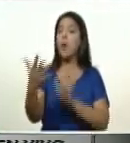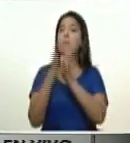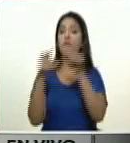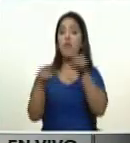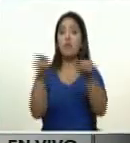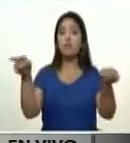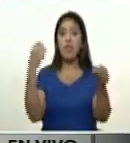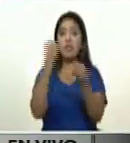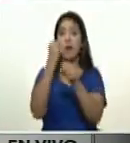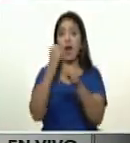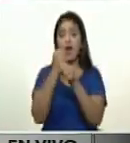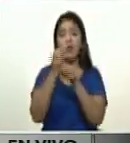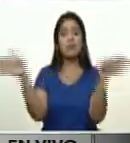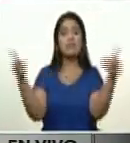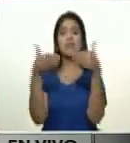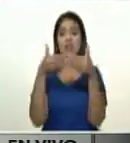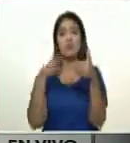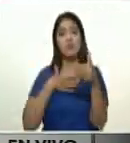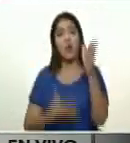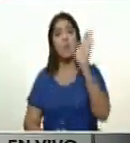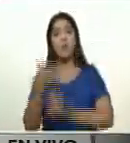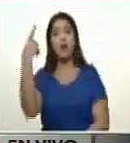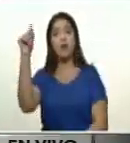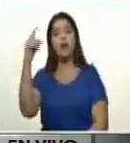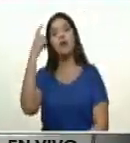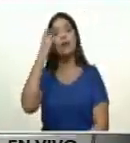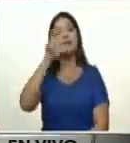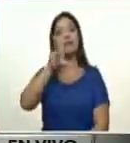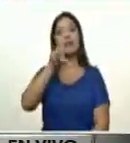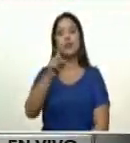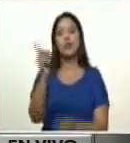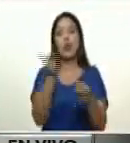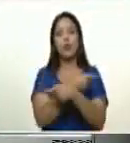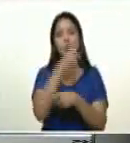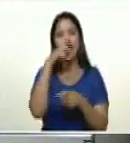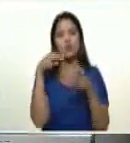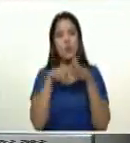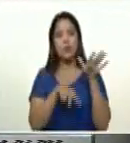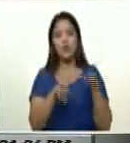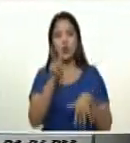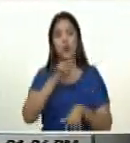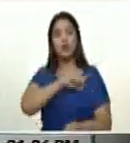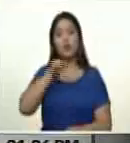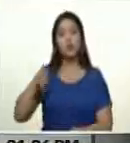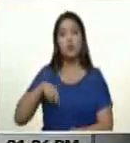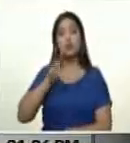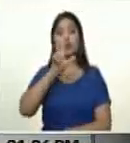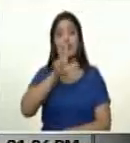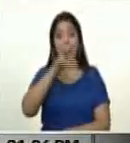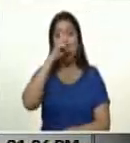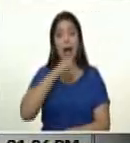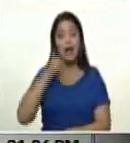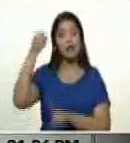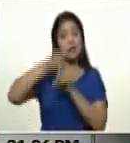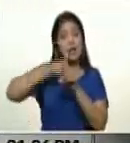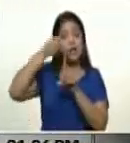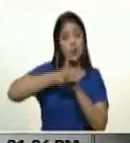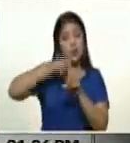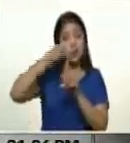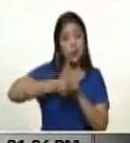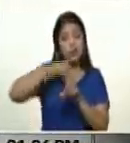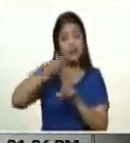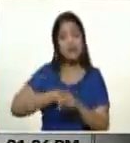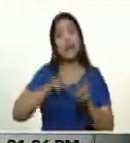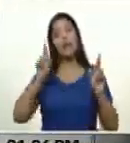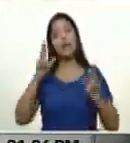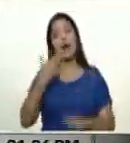que yo me fui. ¿Ah? El 31 de agosto del 2002. Nosotros tenemos 3 años de lucha. Y gracias